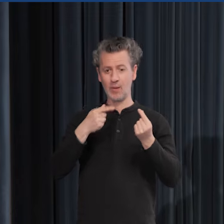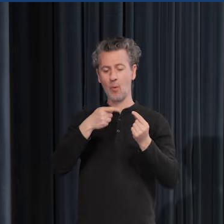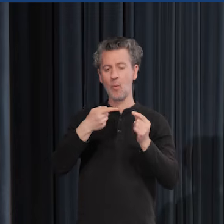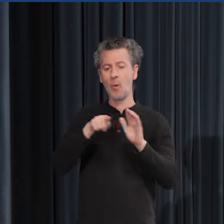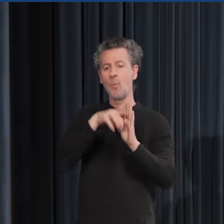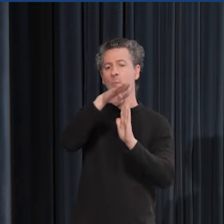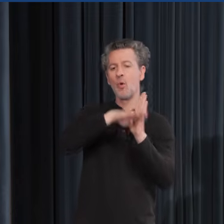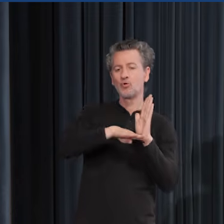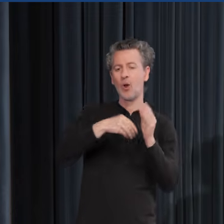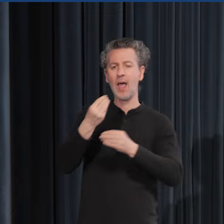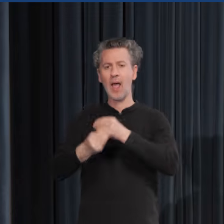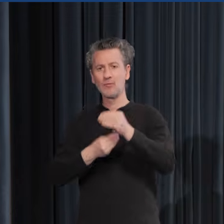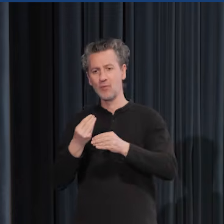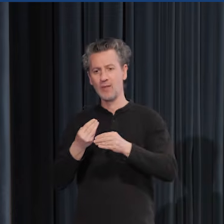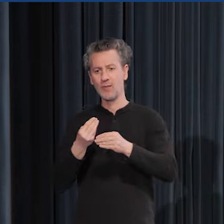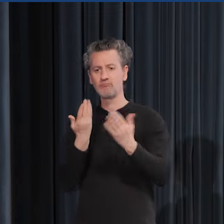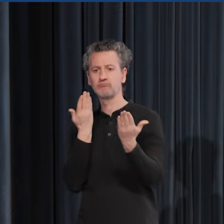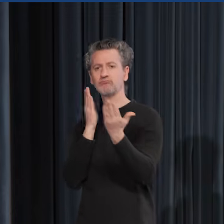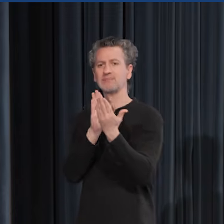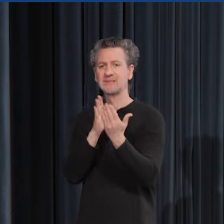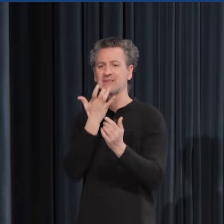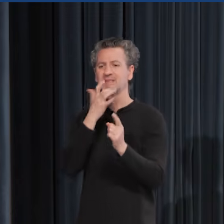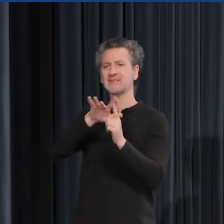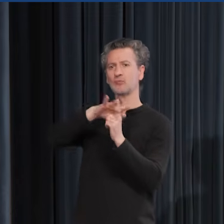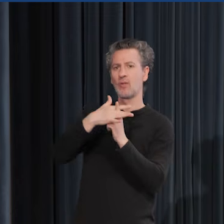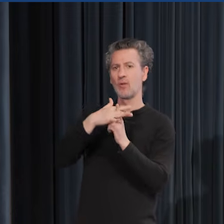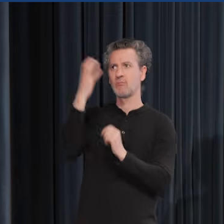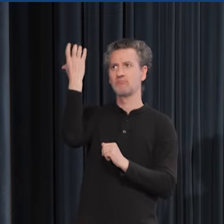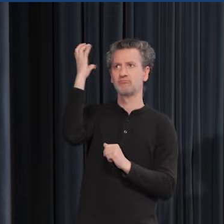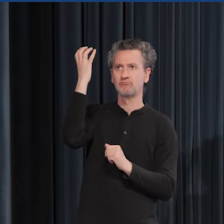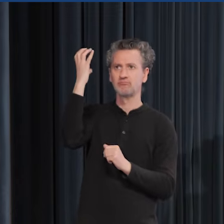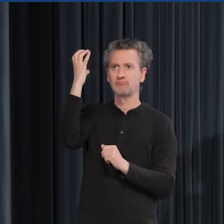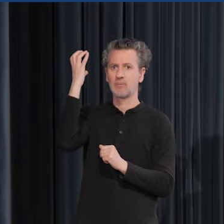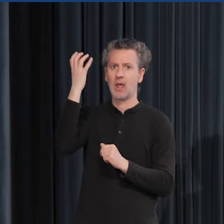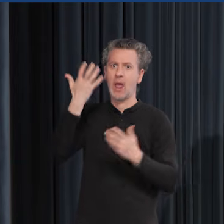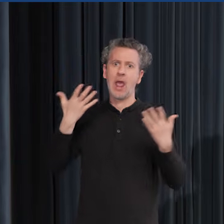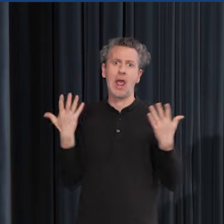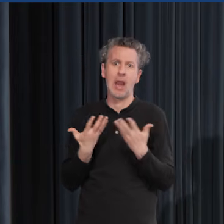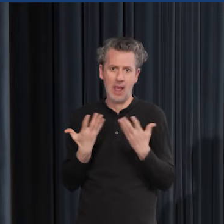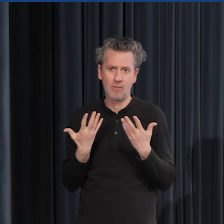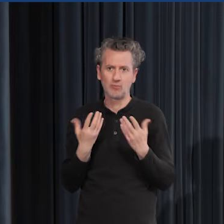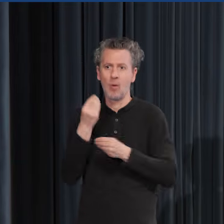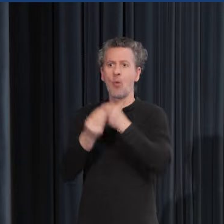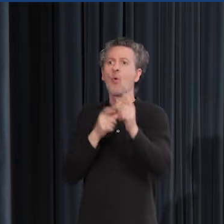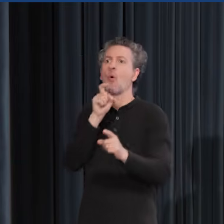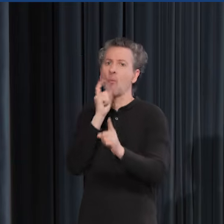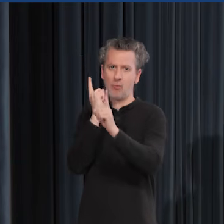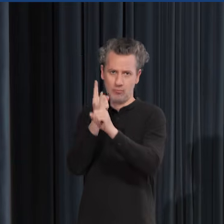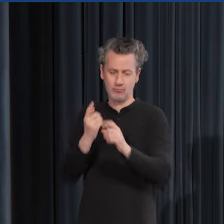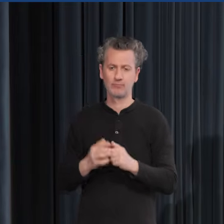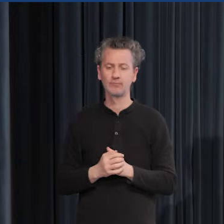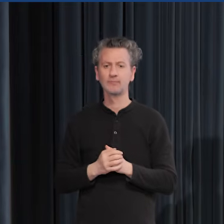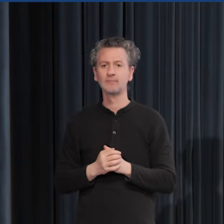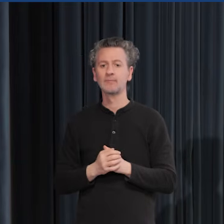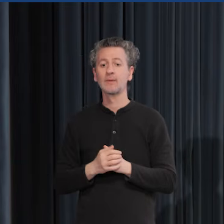protocolo de actuación ante situaciones meteorológicas graves, por así decirlo.